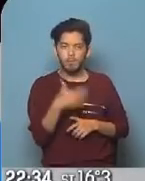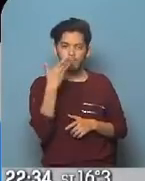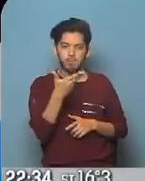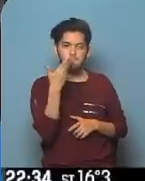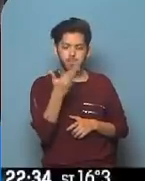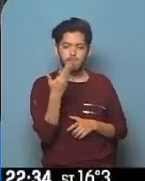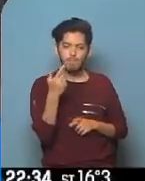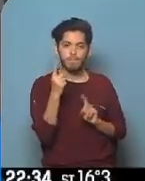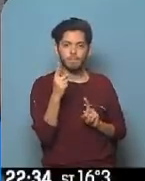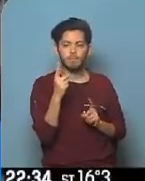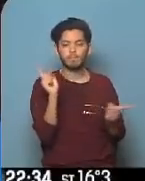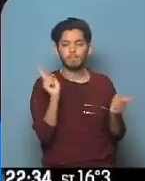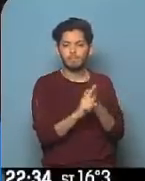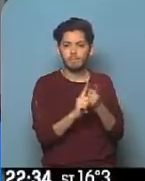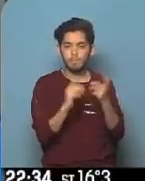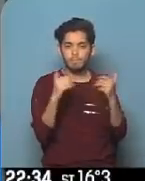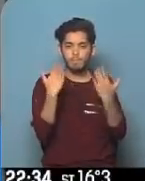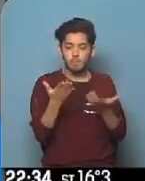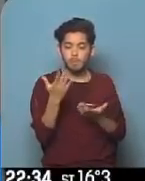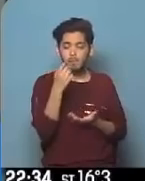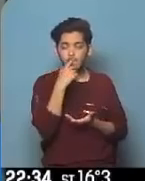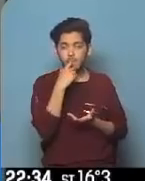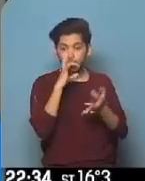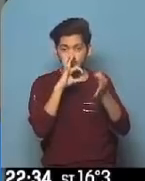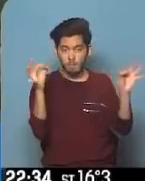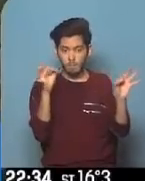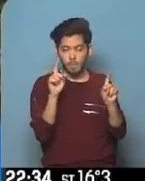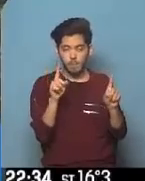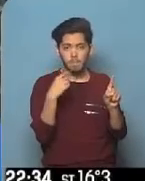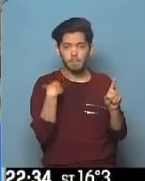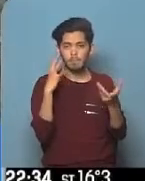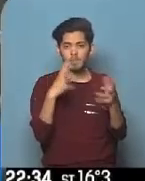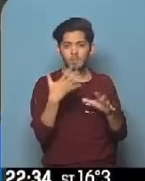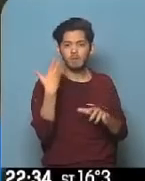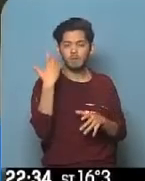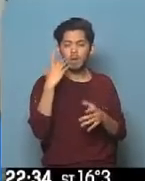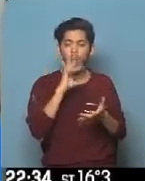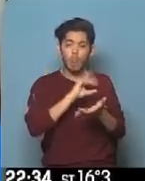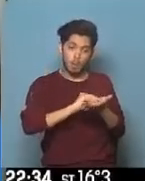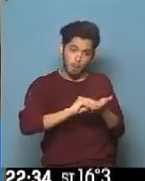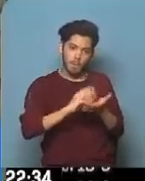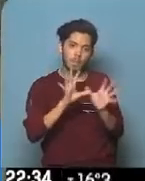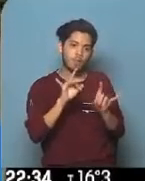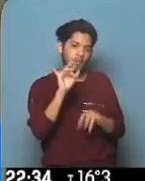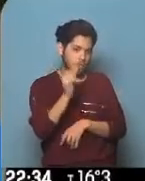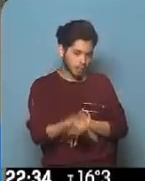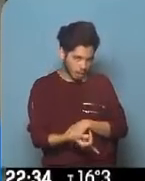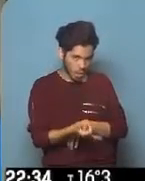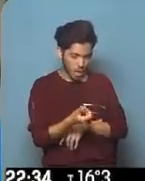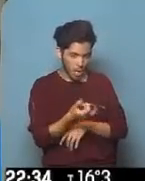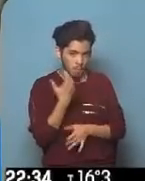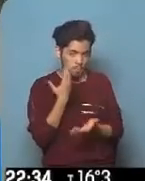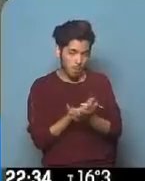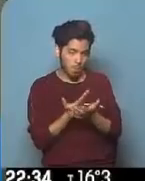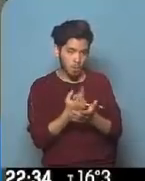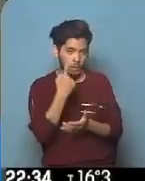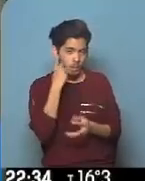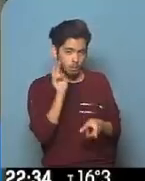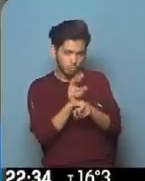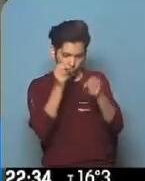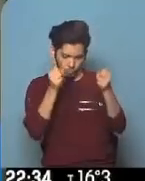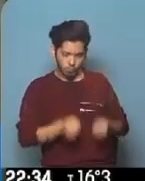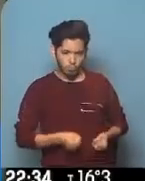Ministerio de Relaciones Exteriores que en un pronunciamiento que en el sentido diplomático es bastante duro, plantea a China que protege firmemente